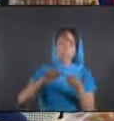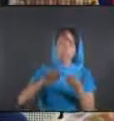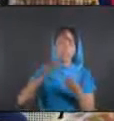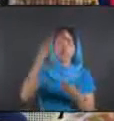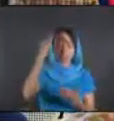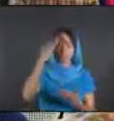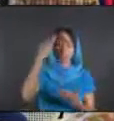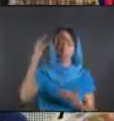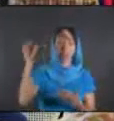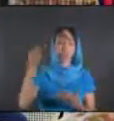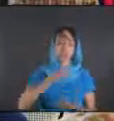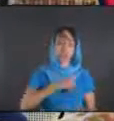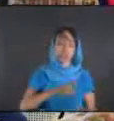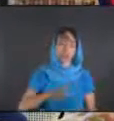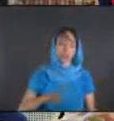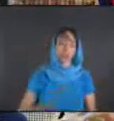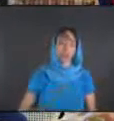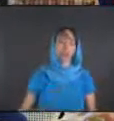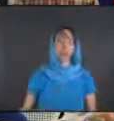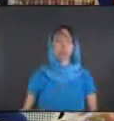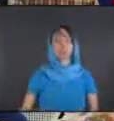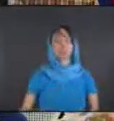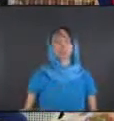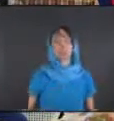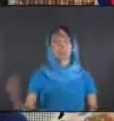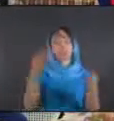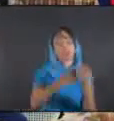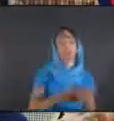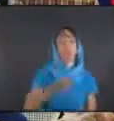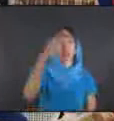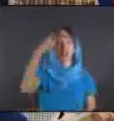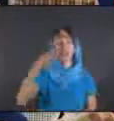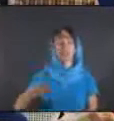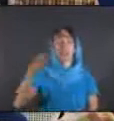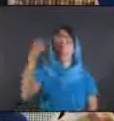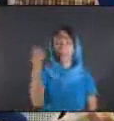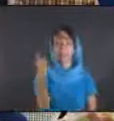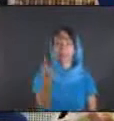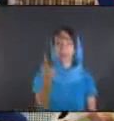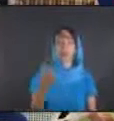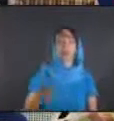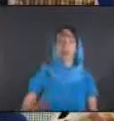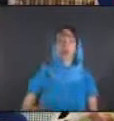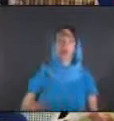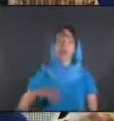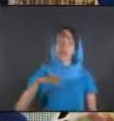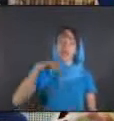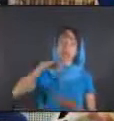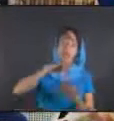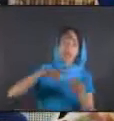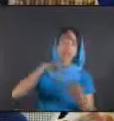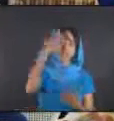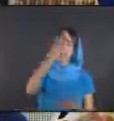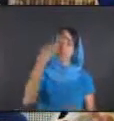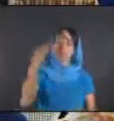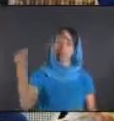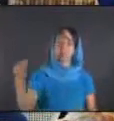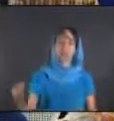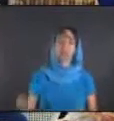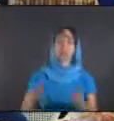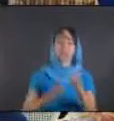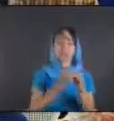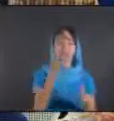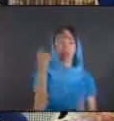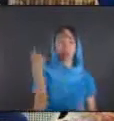bien, hacia buscarte. Gracias por aquellos que están cumpliendo años